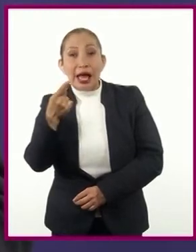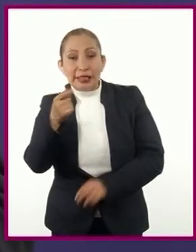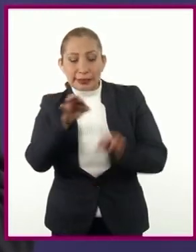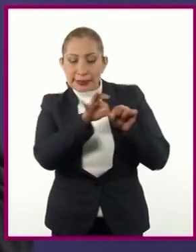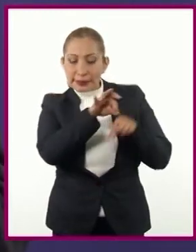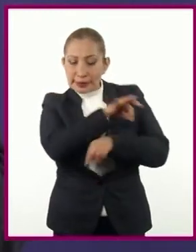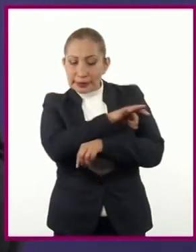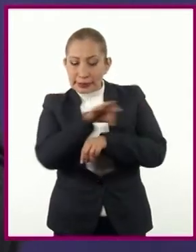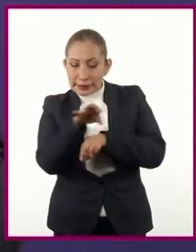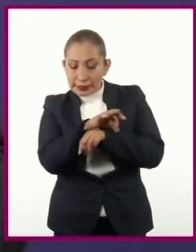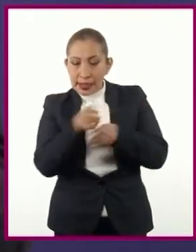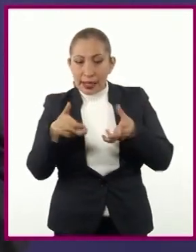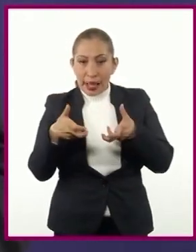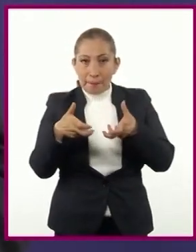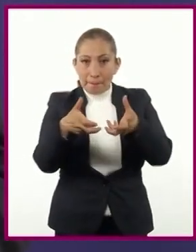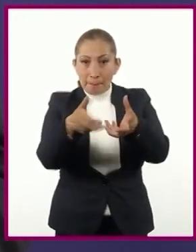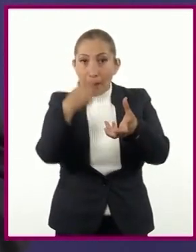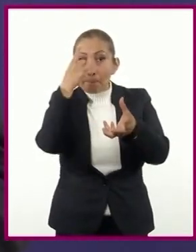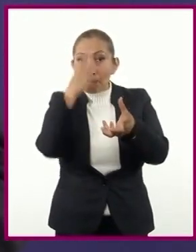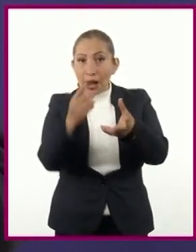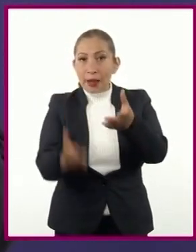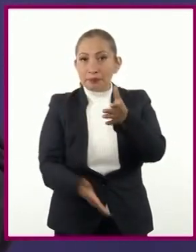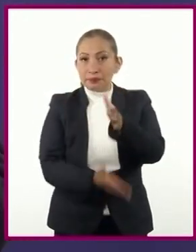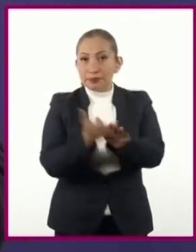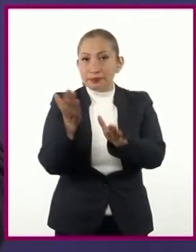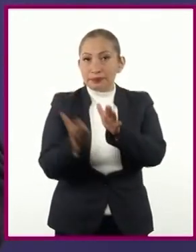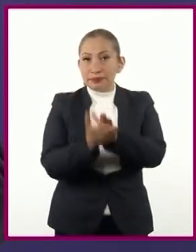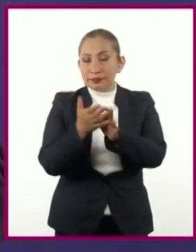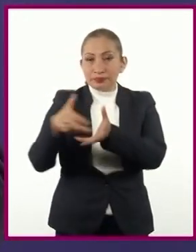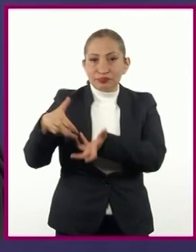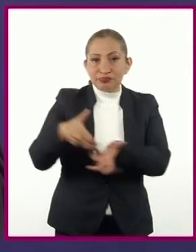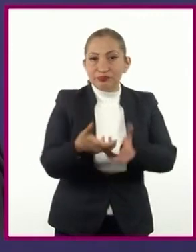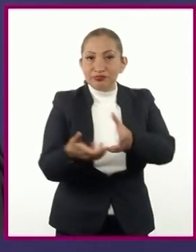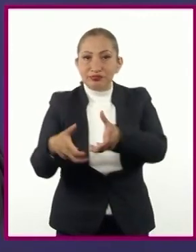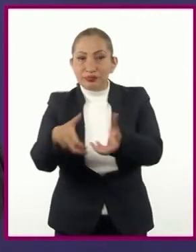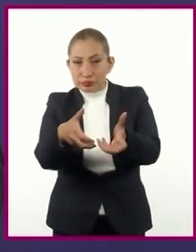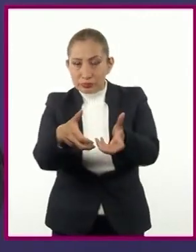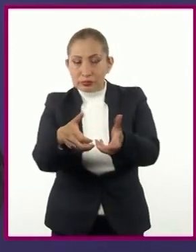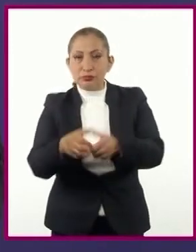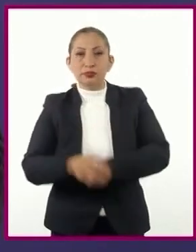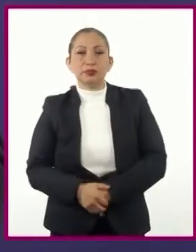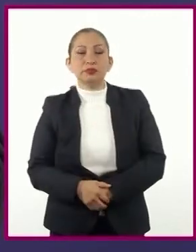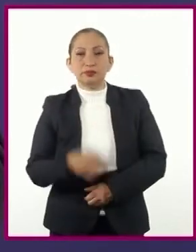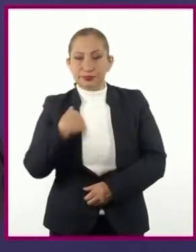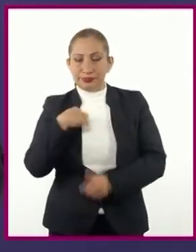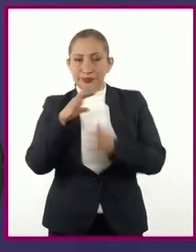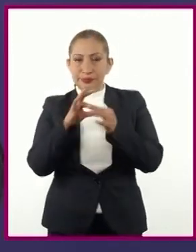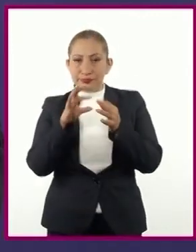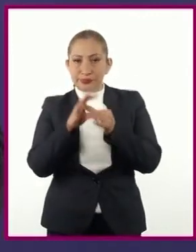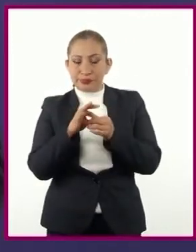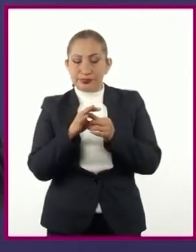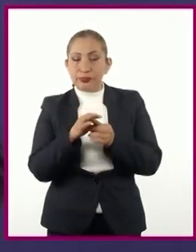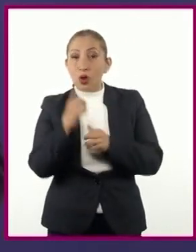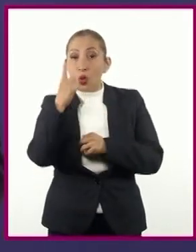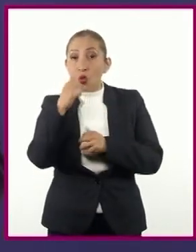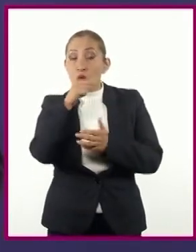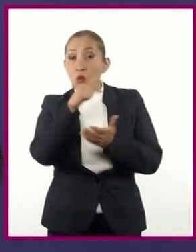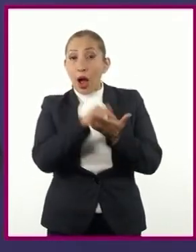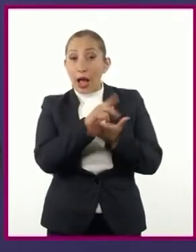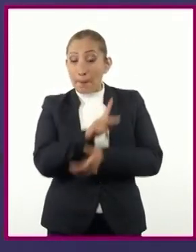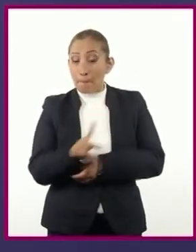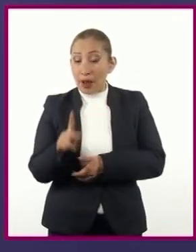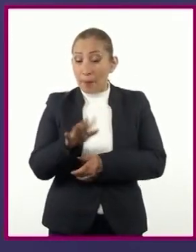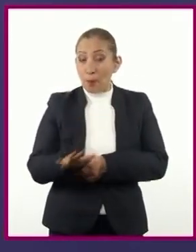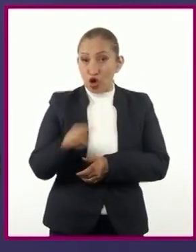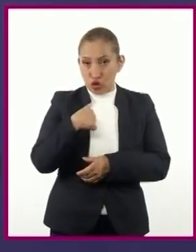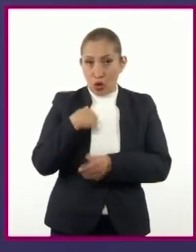de caminos para la construcción de las carreteras. Les comento que en una zona rural